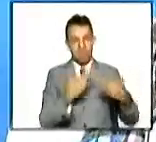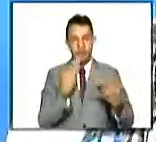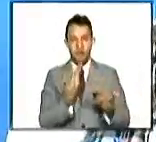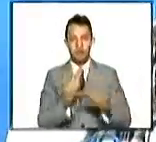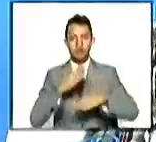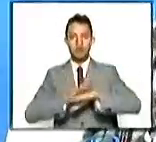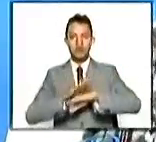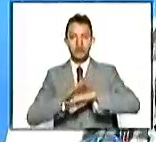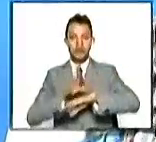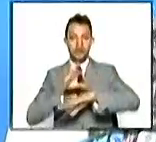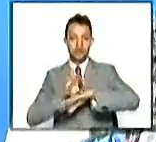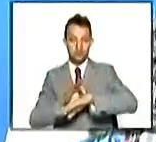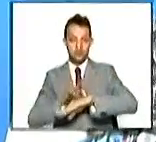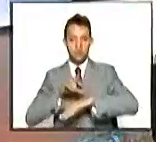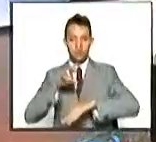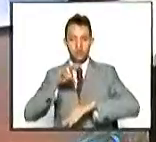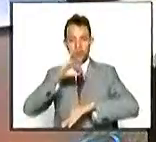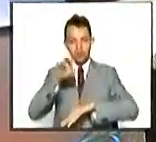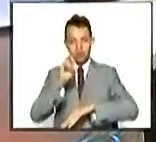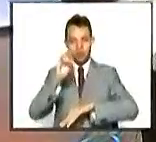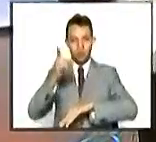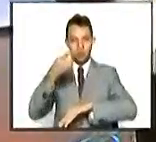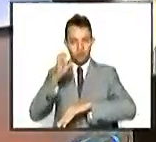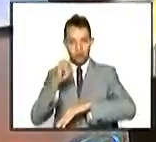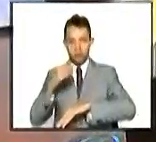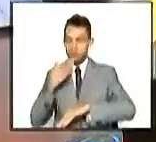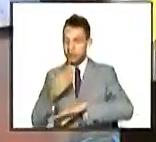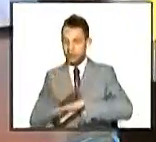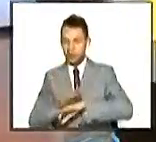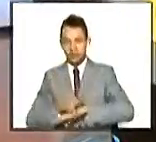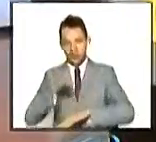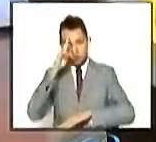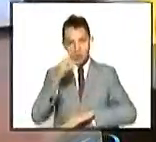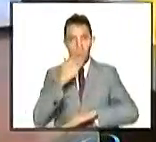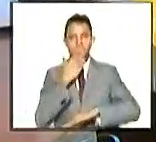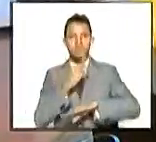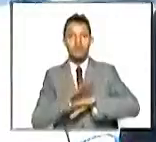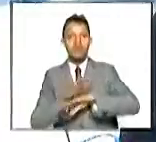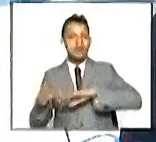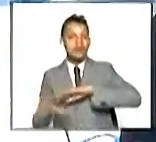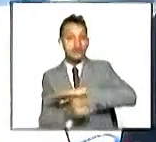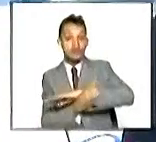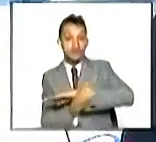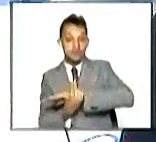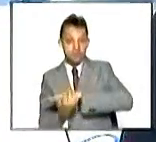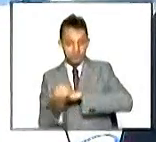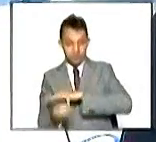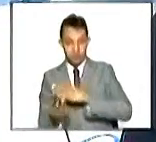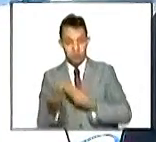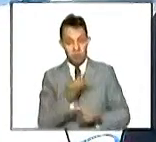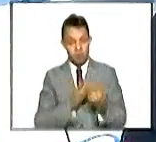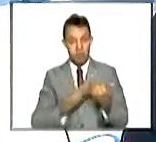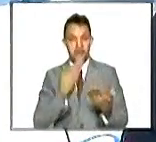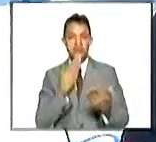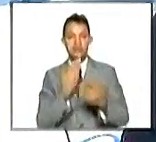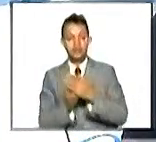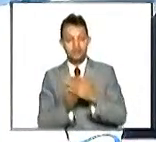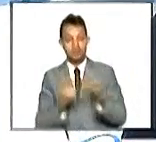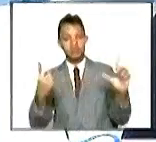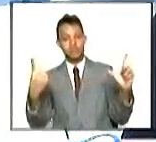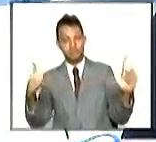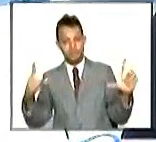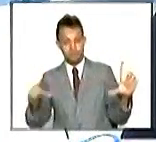Rojas antes de continuar. Médico, buenas tardes. Muchas gracias, Iván, y a todos ustedes gracias por compartir con nosotros este espacio, casualmente